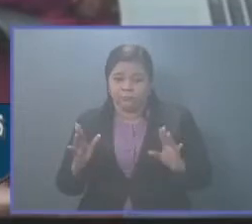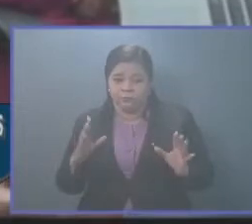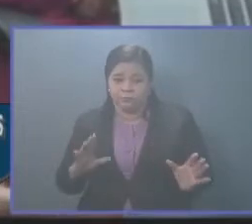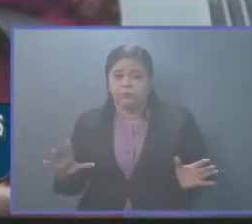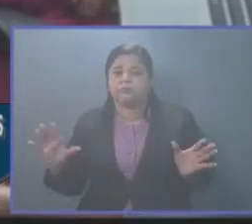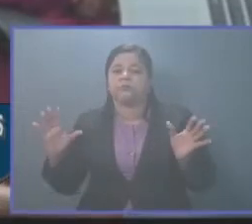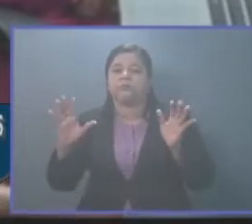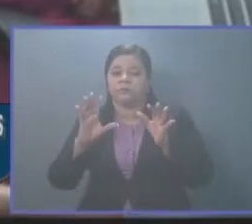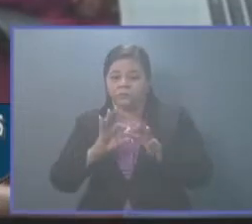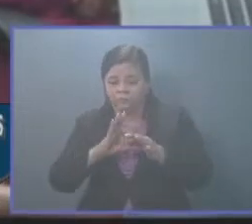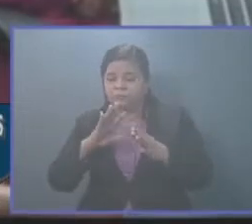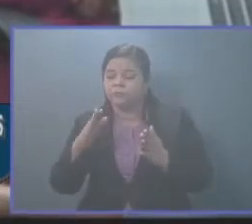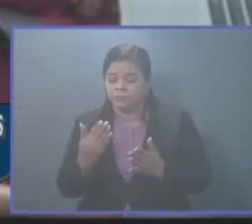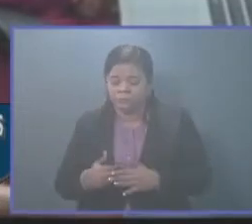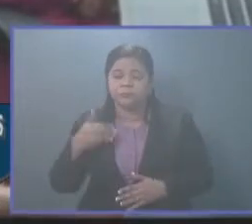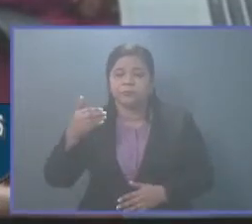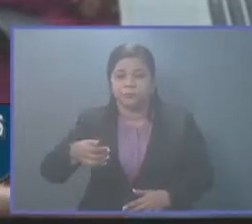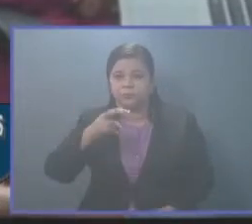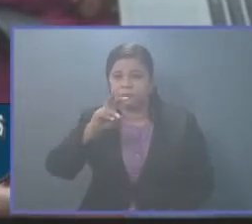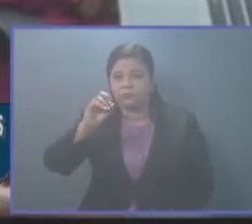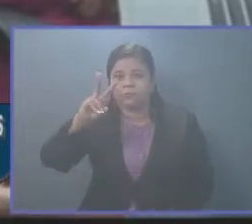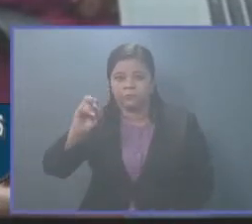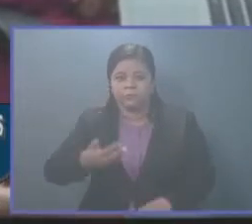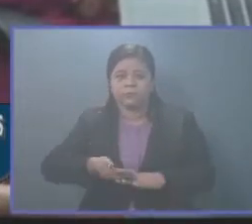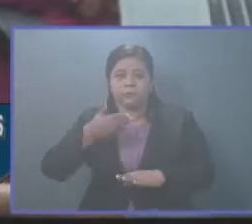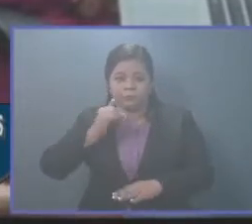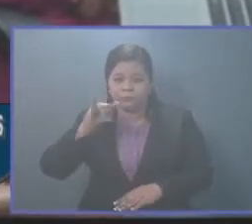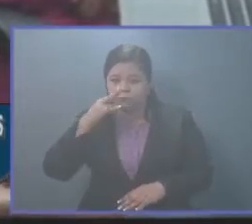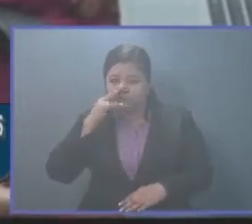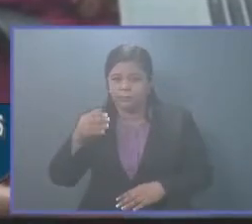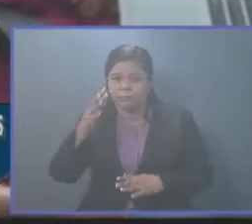494, el 1 de julio de 2020 se recortaron